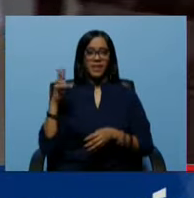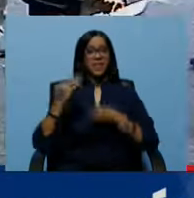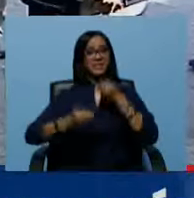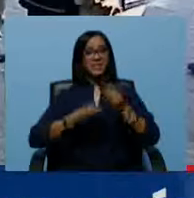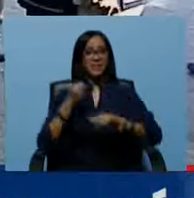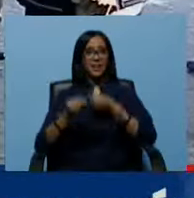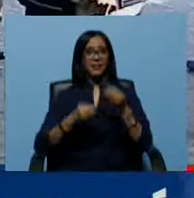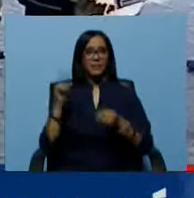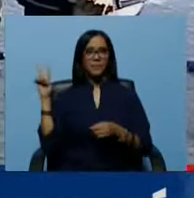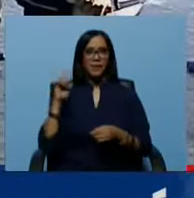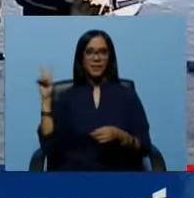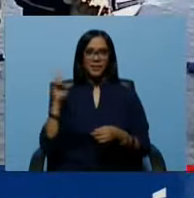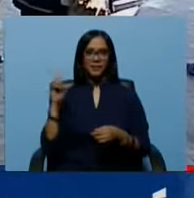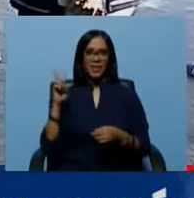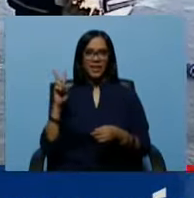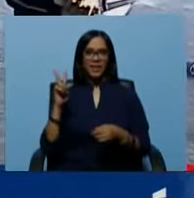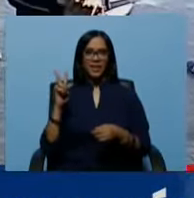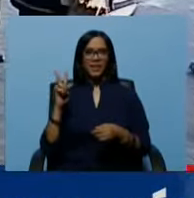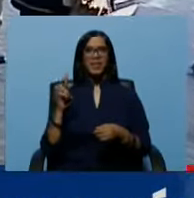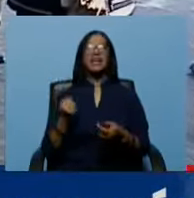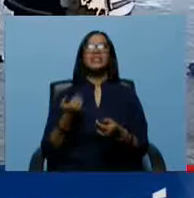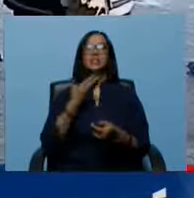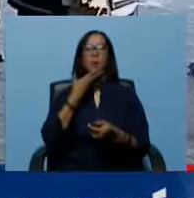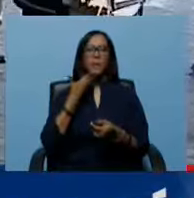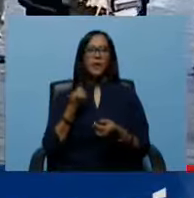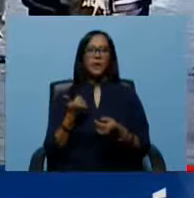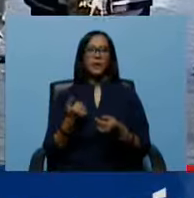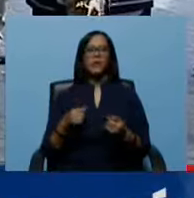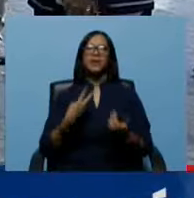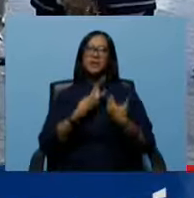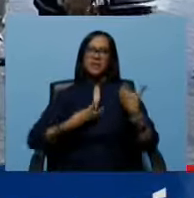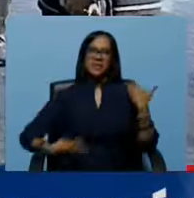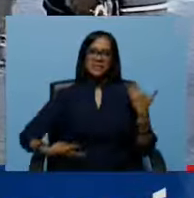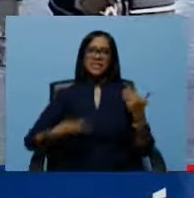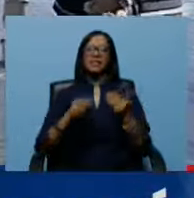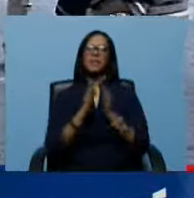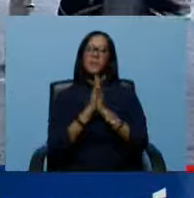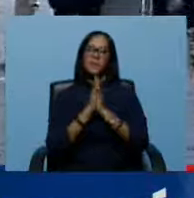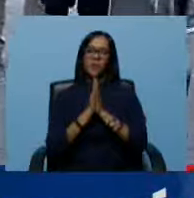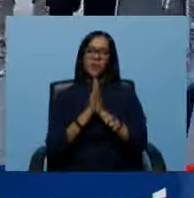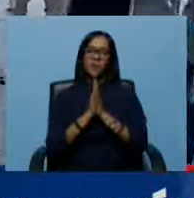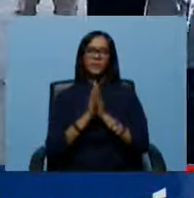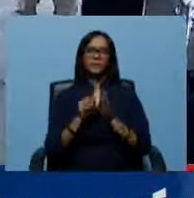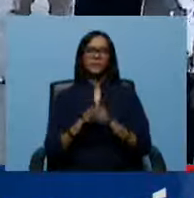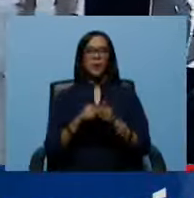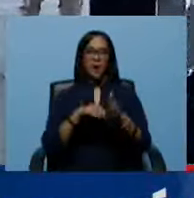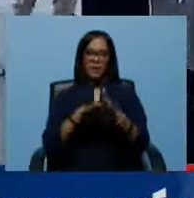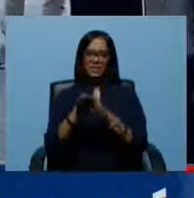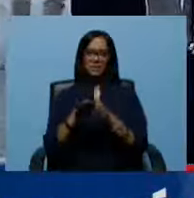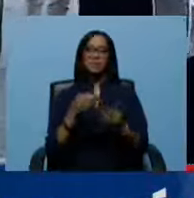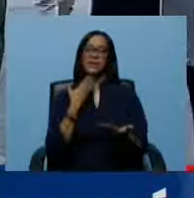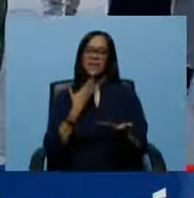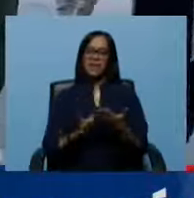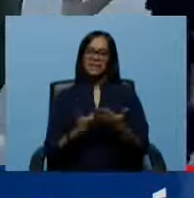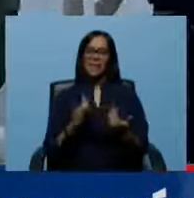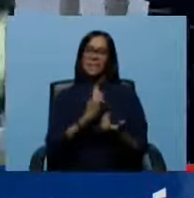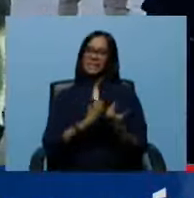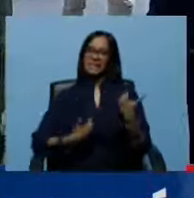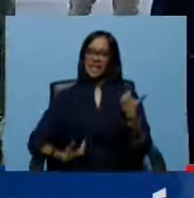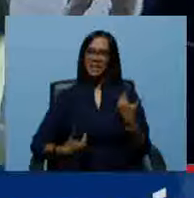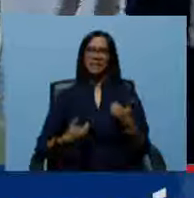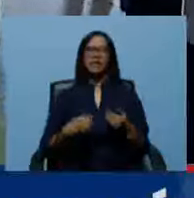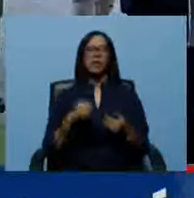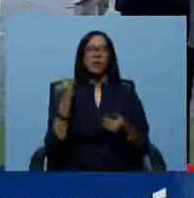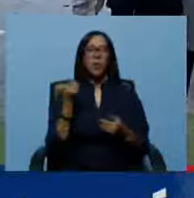Venezuela, es lo mejor. Vicepresidenta, por favor, vamos avanzando. Gracias, presidente. Tal como usted lo ha dicho, esta